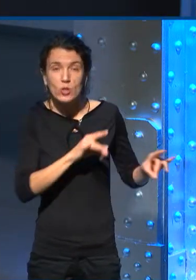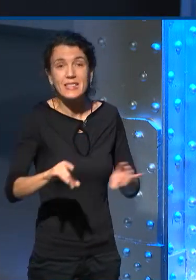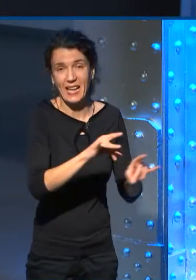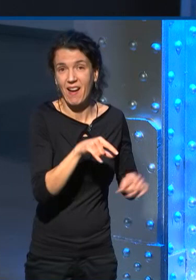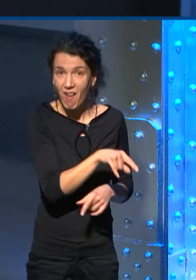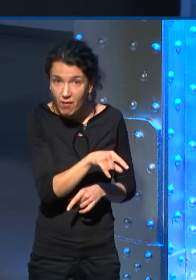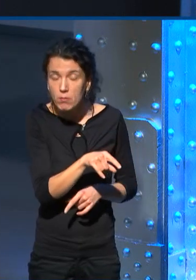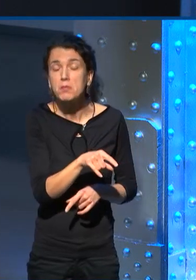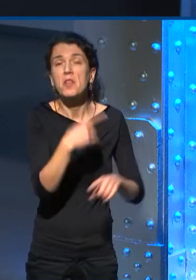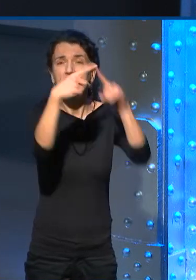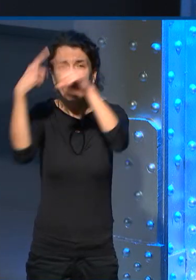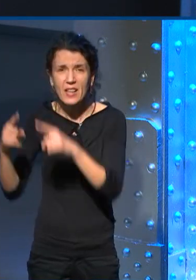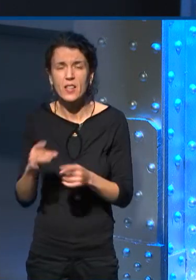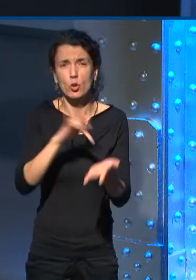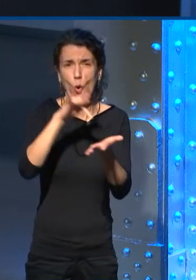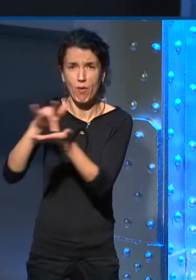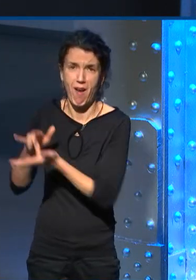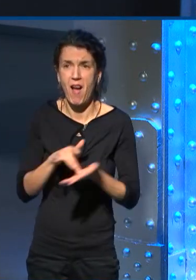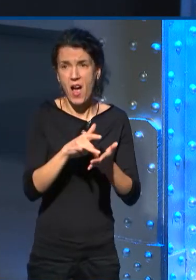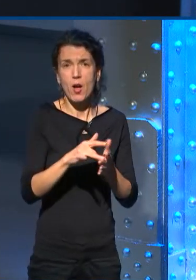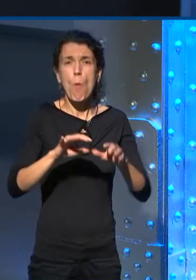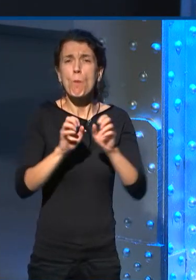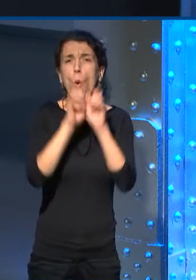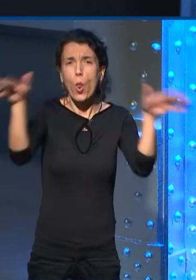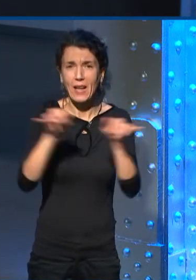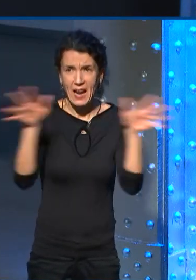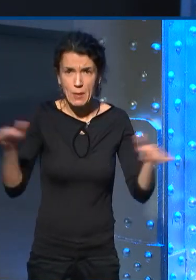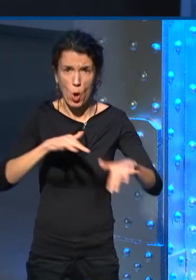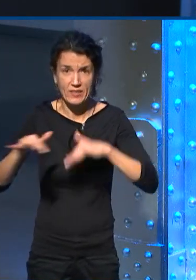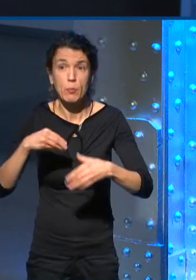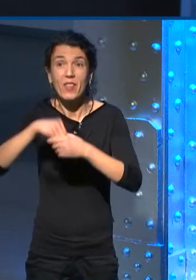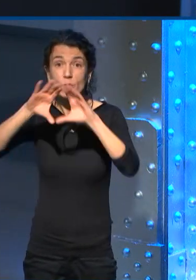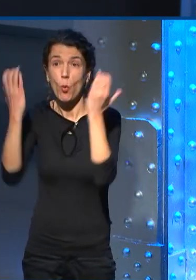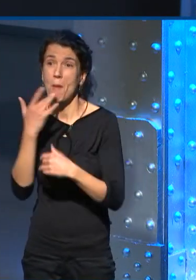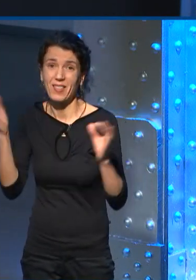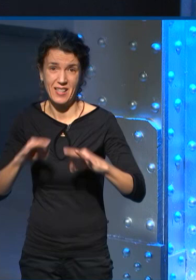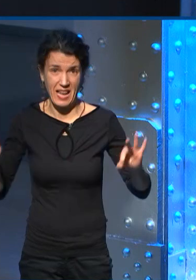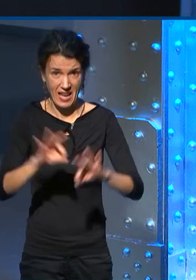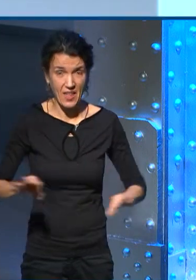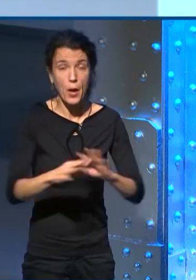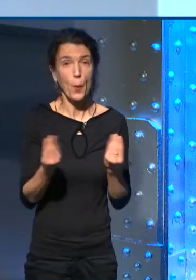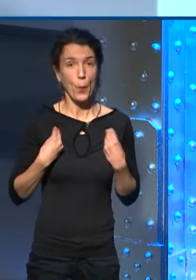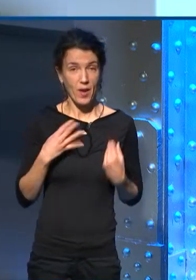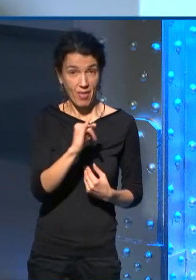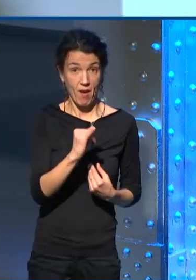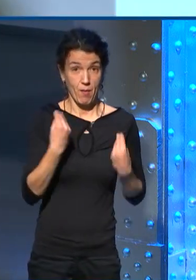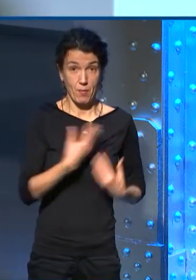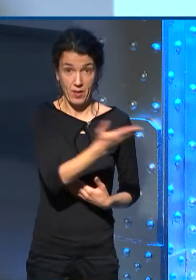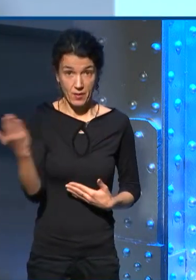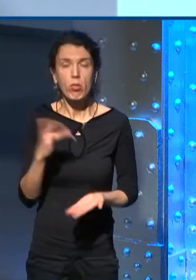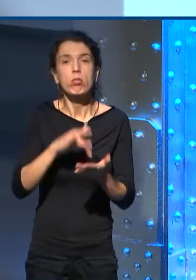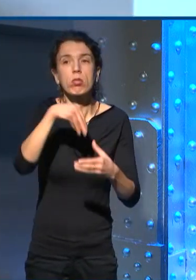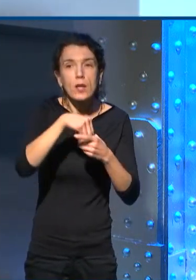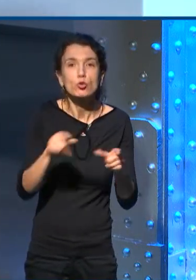por distintos fenómenos geotermales, vulcanismo activo que no hemos detectado en Marte, o vida. La vida, los seres vivos,